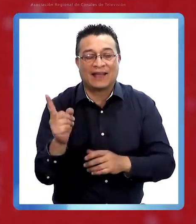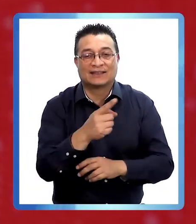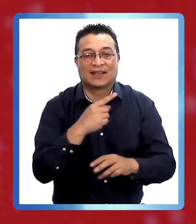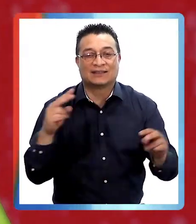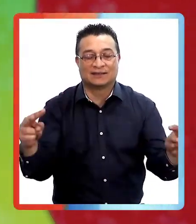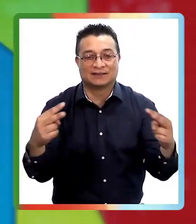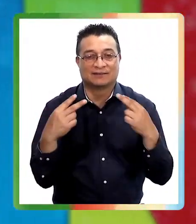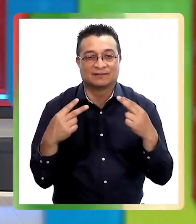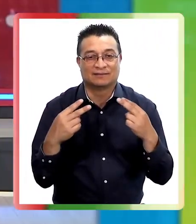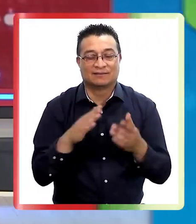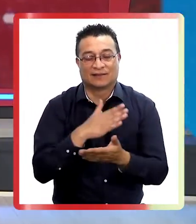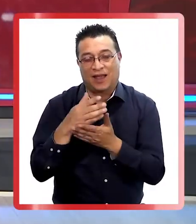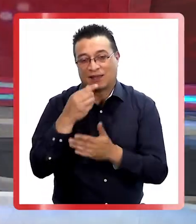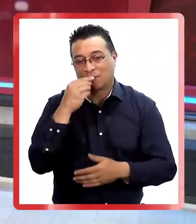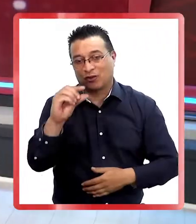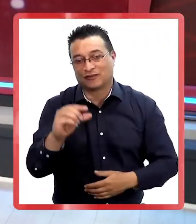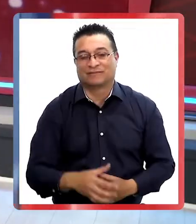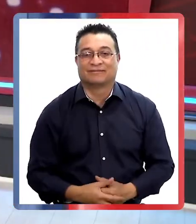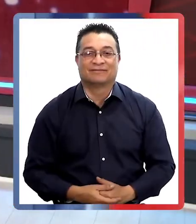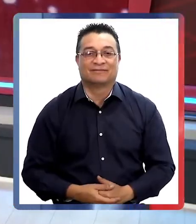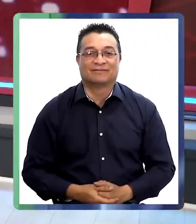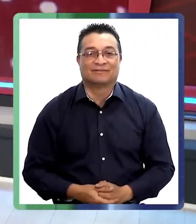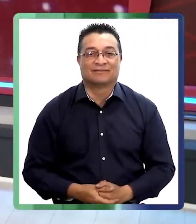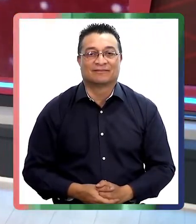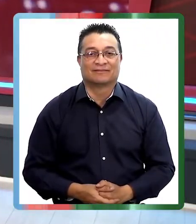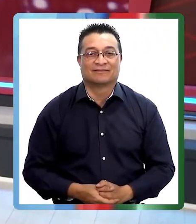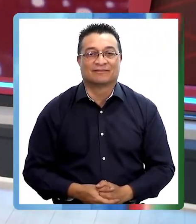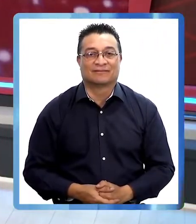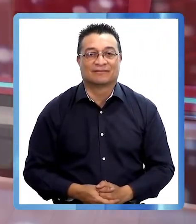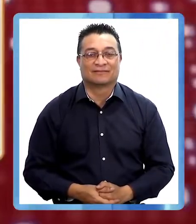por acompañarnos. Hasta pronto.